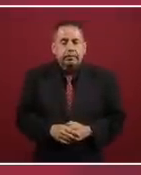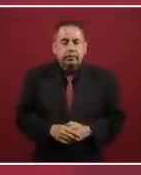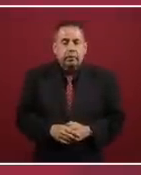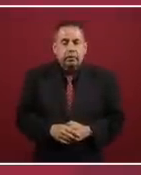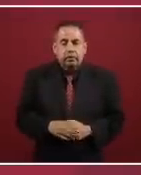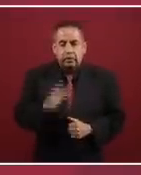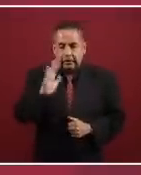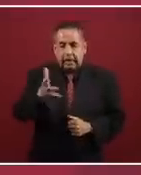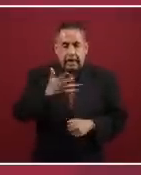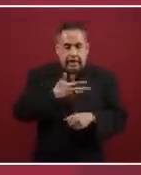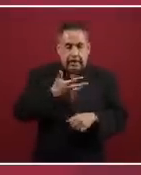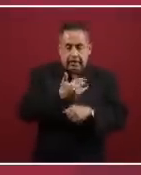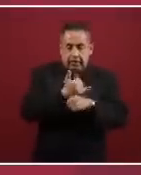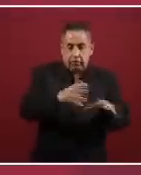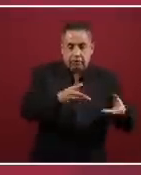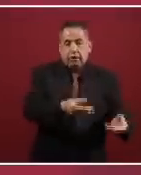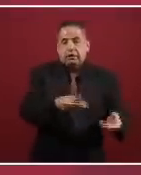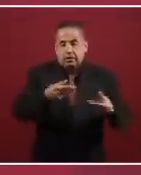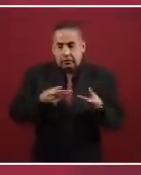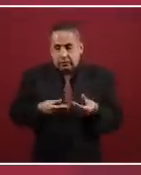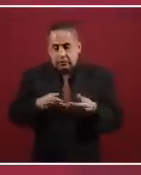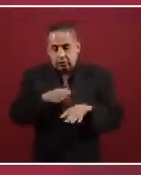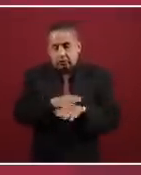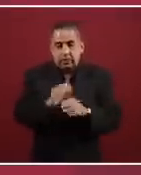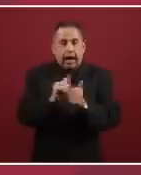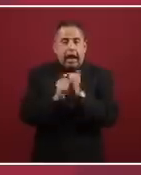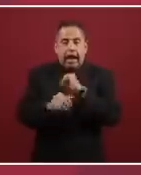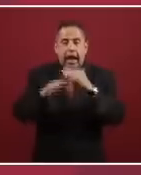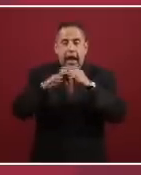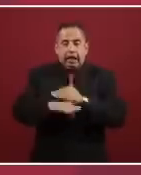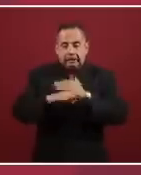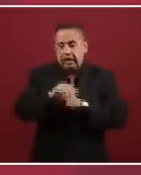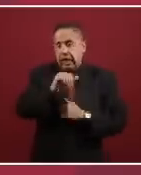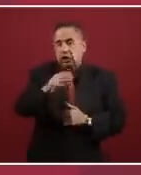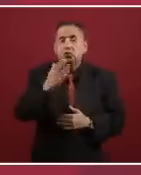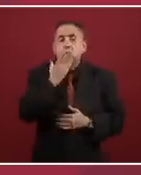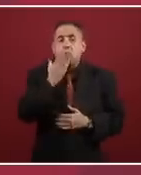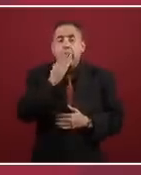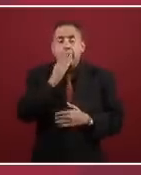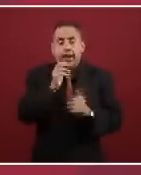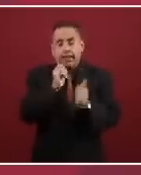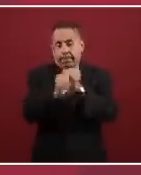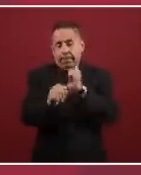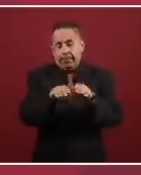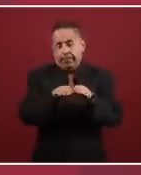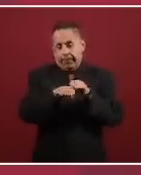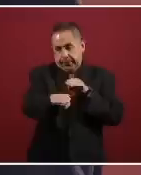Ya tengo un informe sobre la carretera de Sonora.